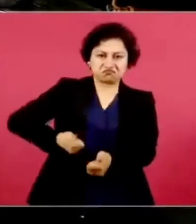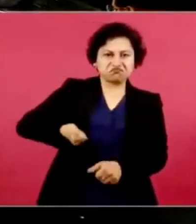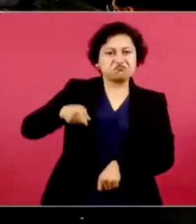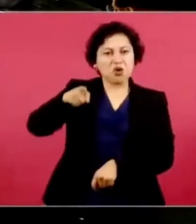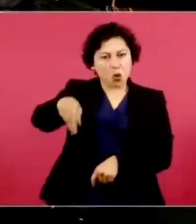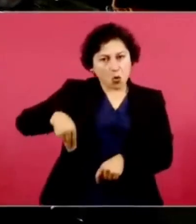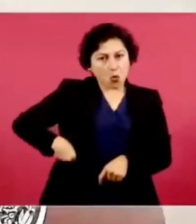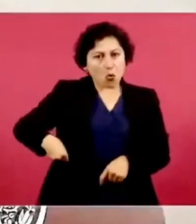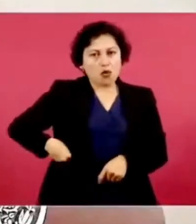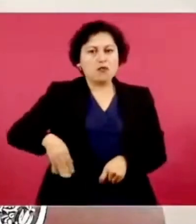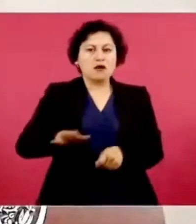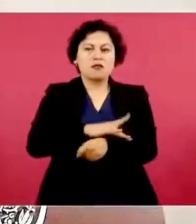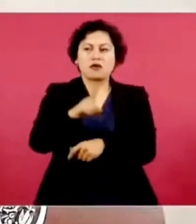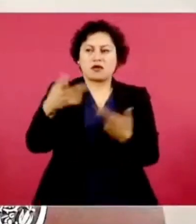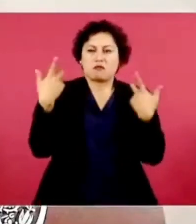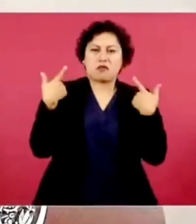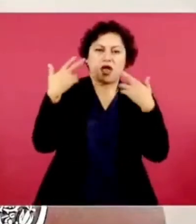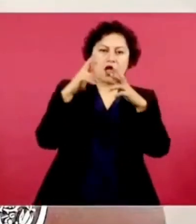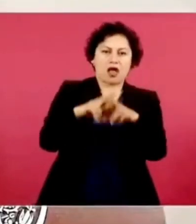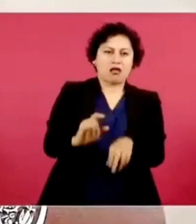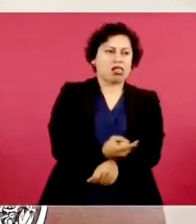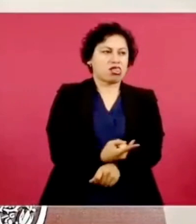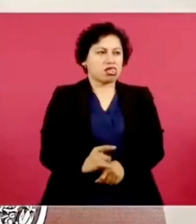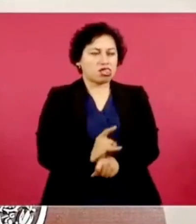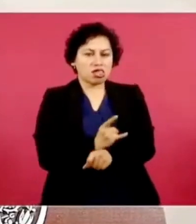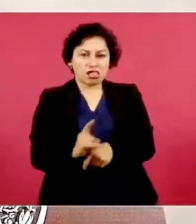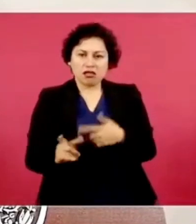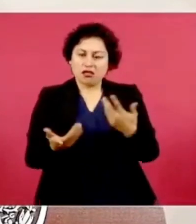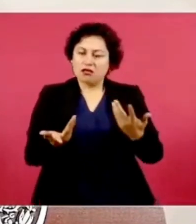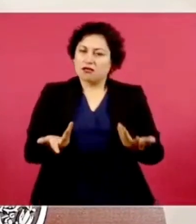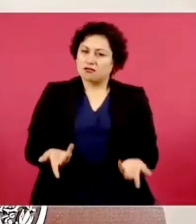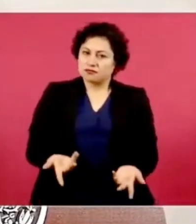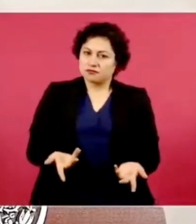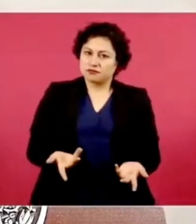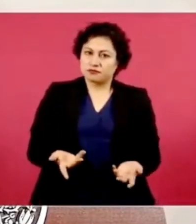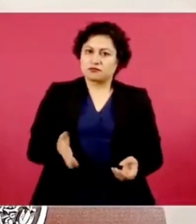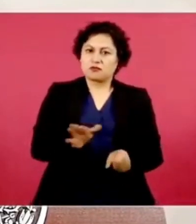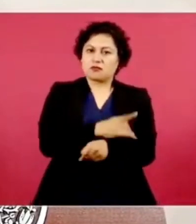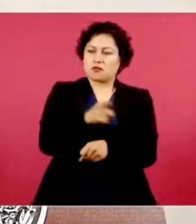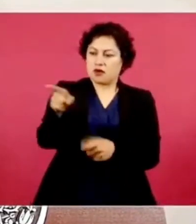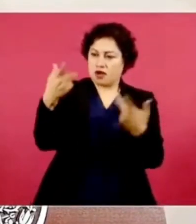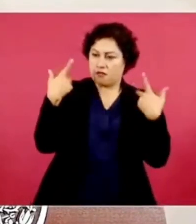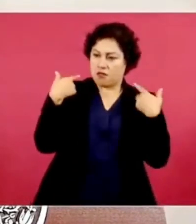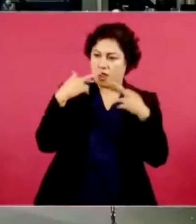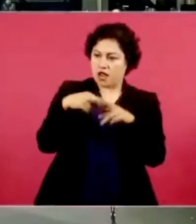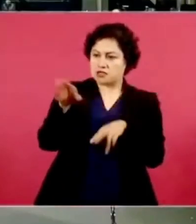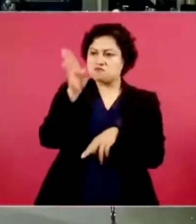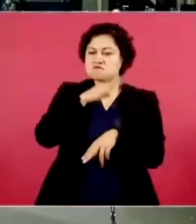por el ausentismo, porque no actuaban con responsabilidad.